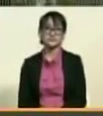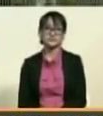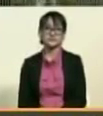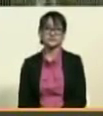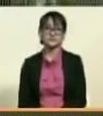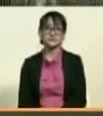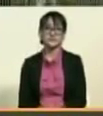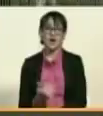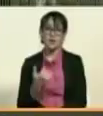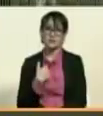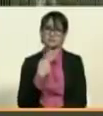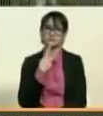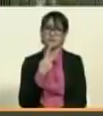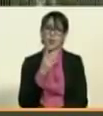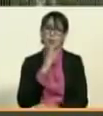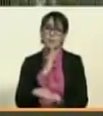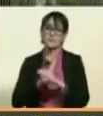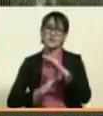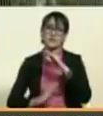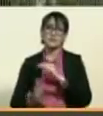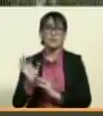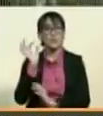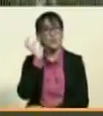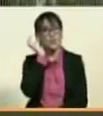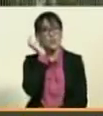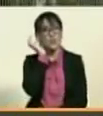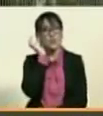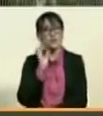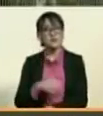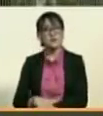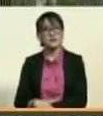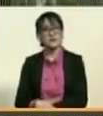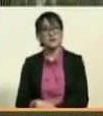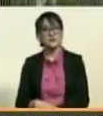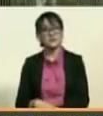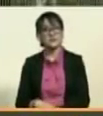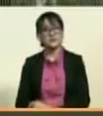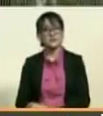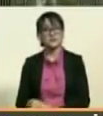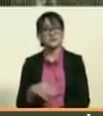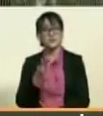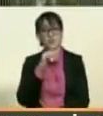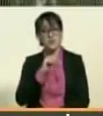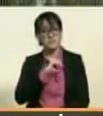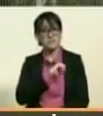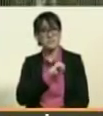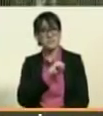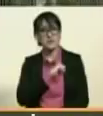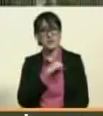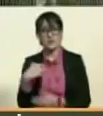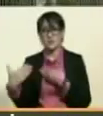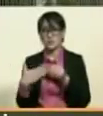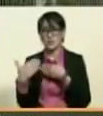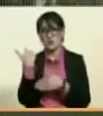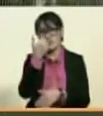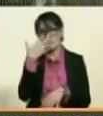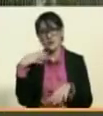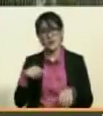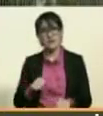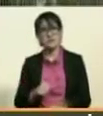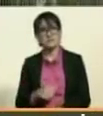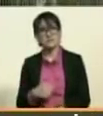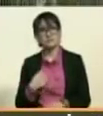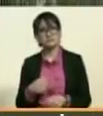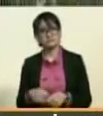con humildad lo digo, mujeres, no le tengo miedo a las amenazas del imperialismo. Y las vamos a